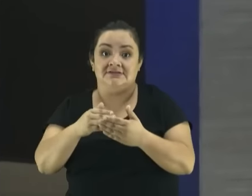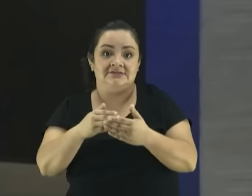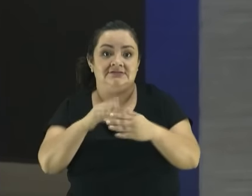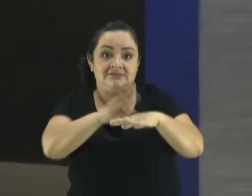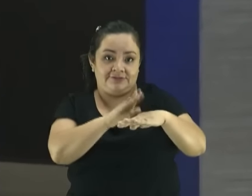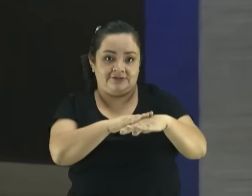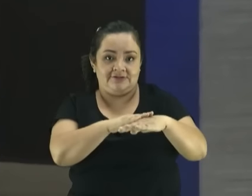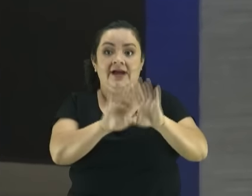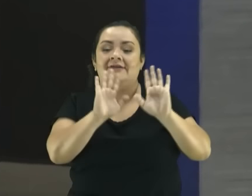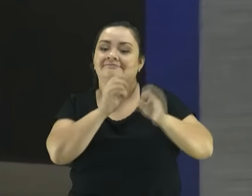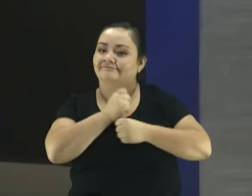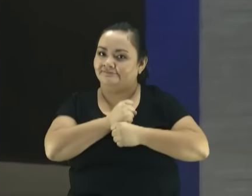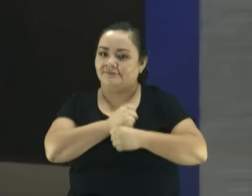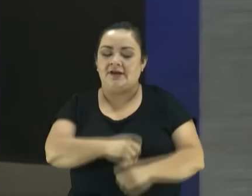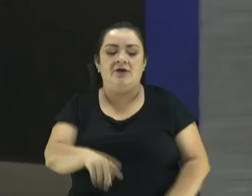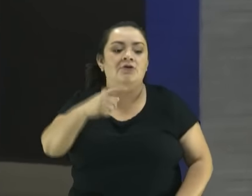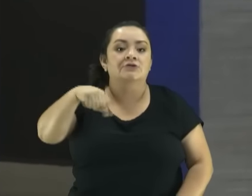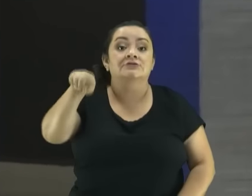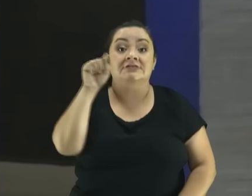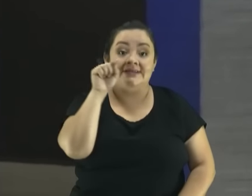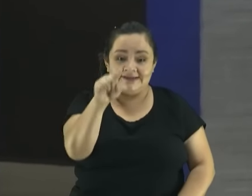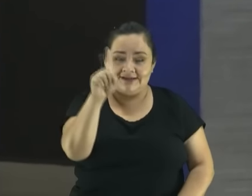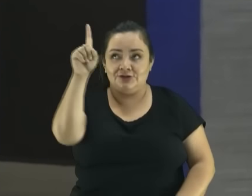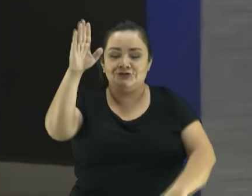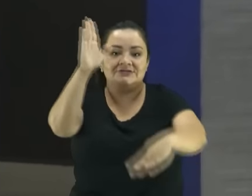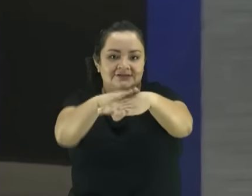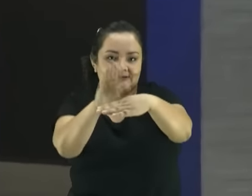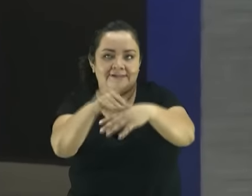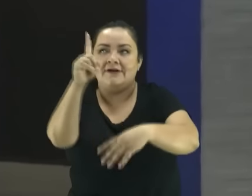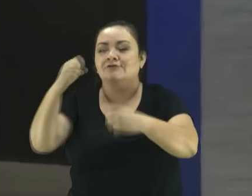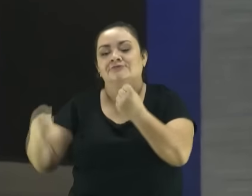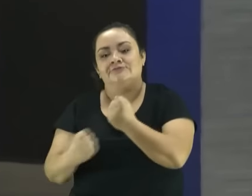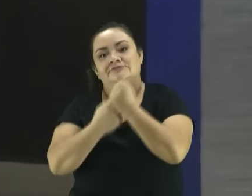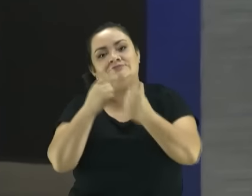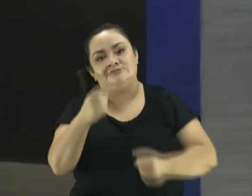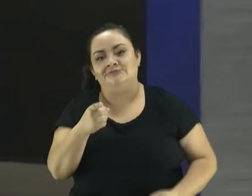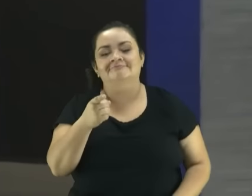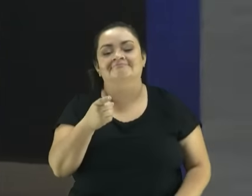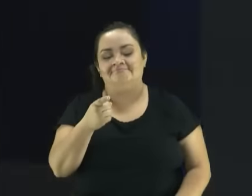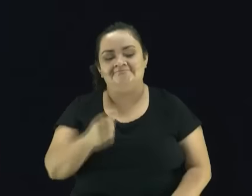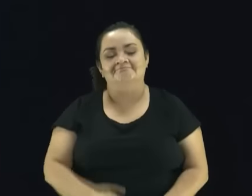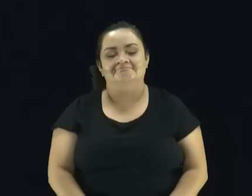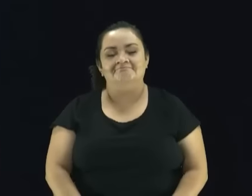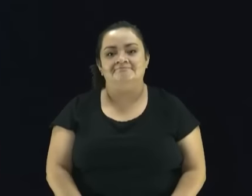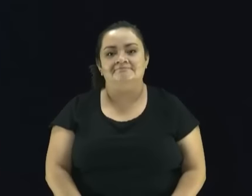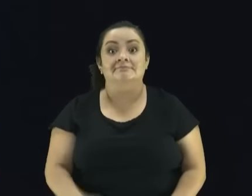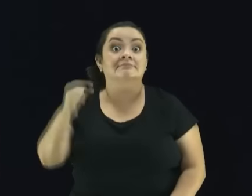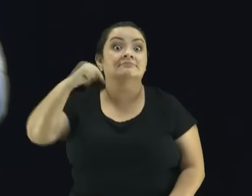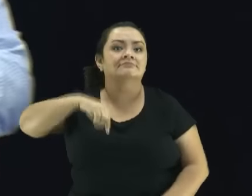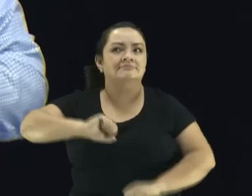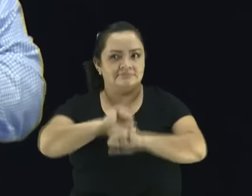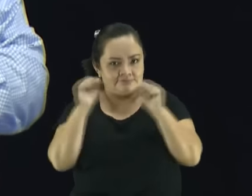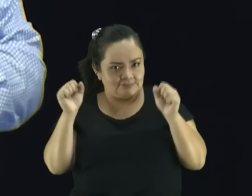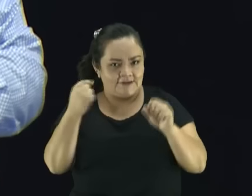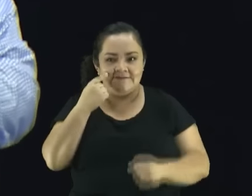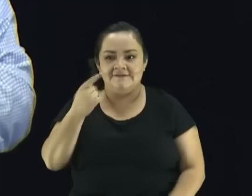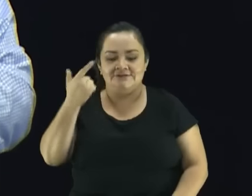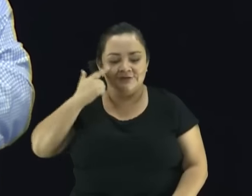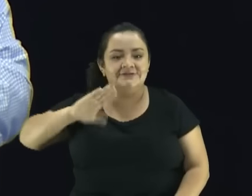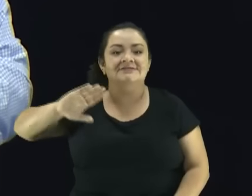quien Dios llama Dios respalda dígalo conmigo a quien Dios llama Dios respalda y esta mañana hemos visto testimonio de